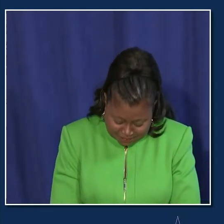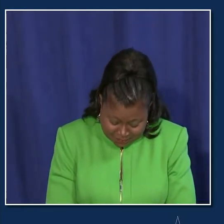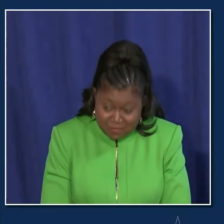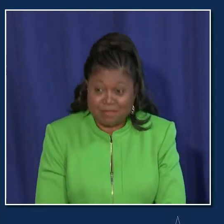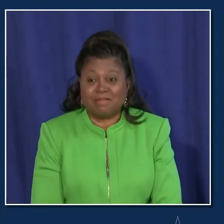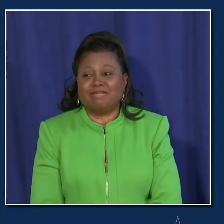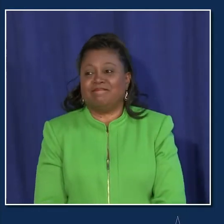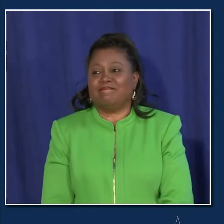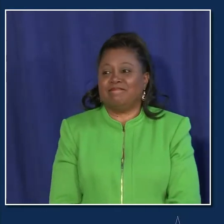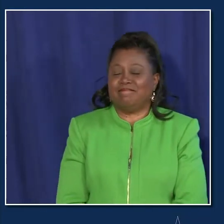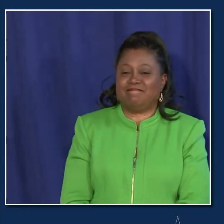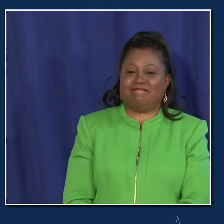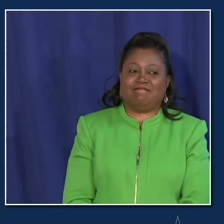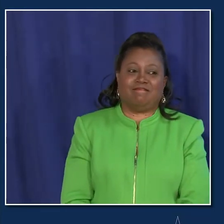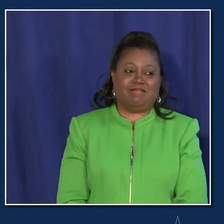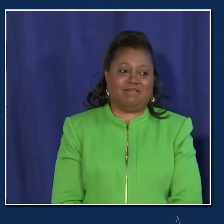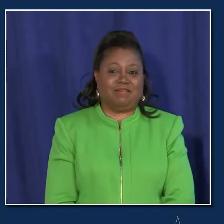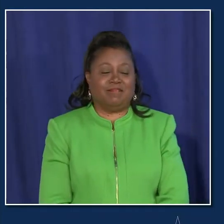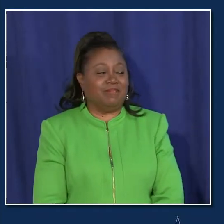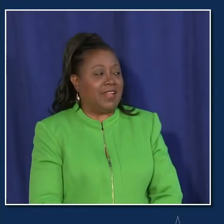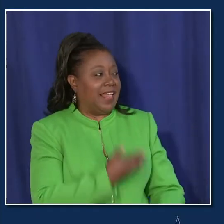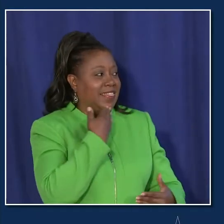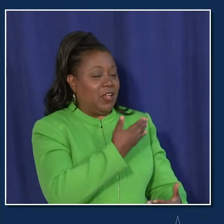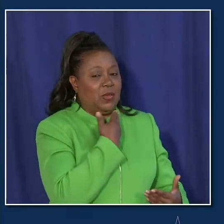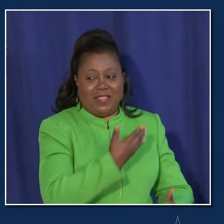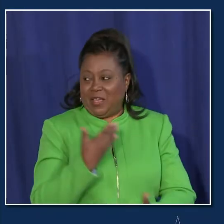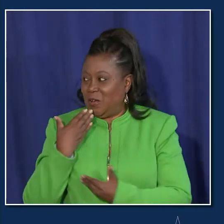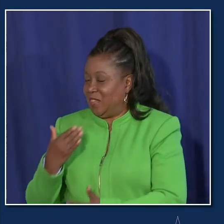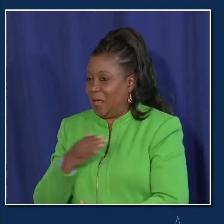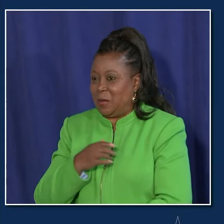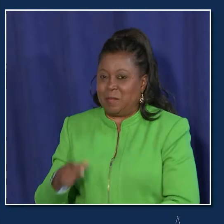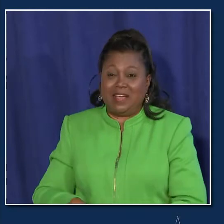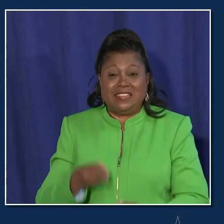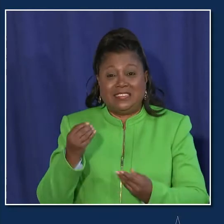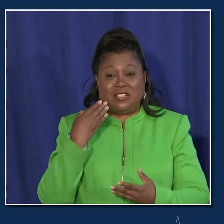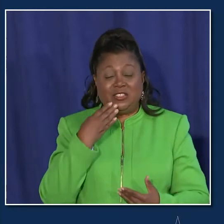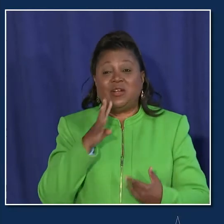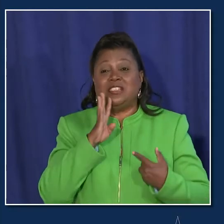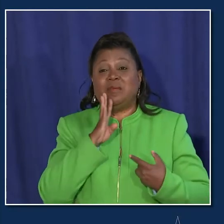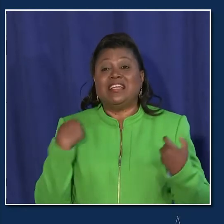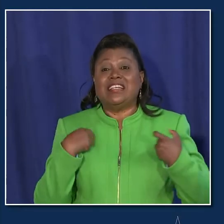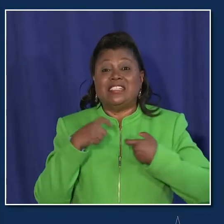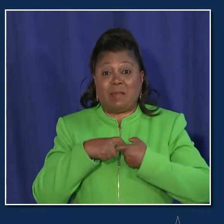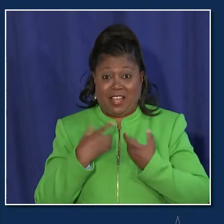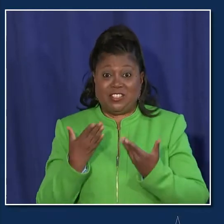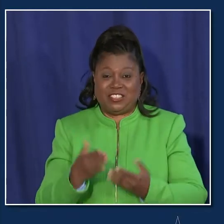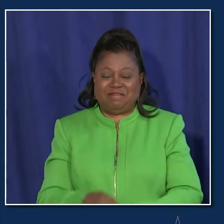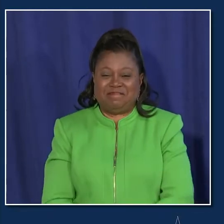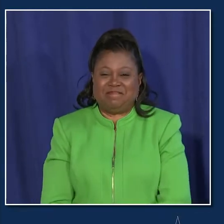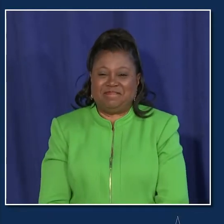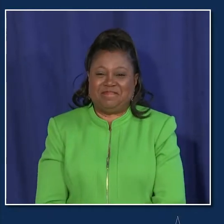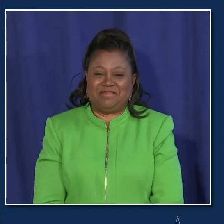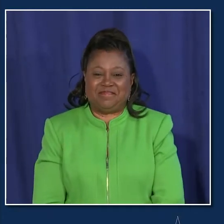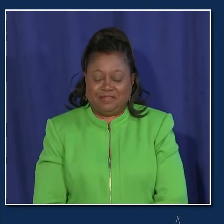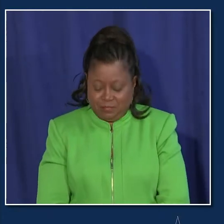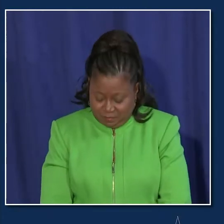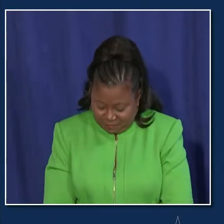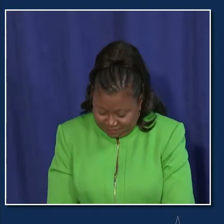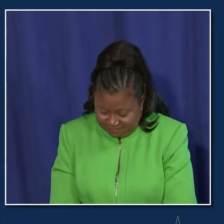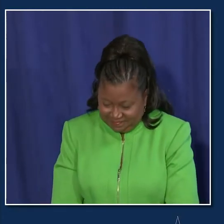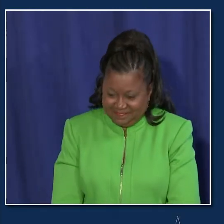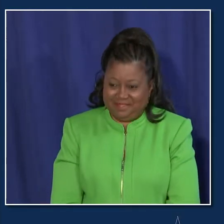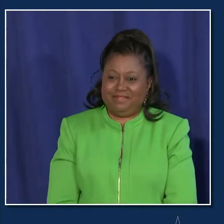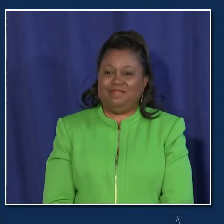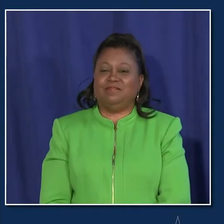Thank you, Arwady, Dr. Arwady. Thank you, Mayor. Yo soy la doctora Geraldine Luna y esta parte van a ser en